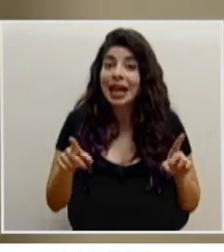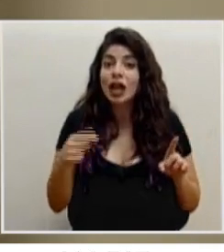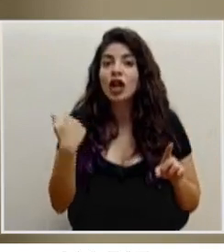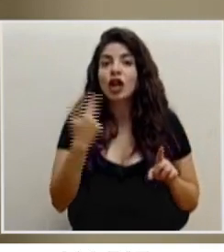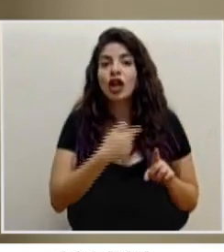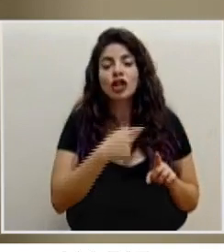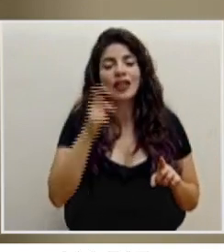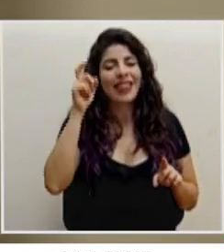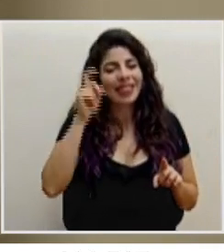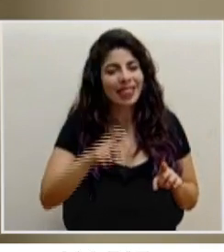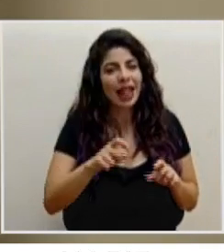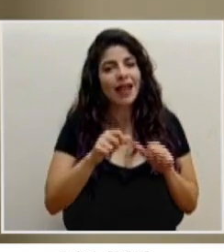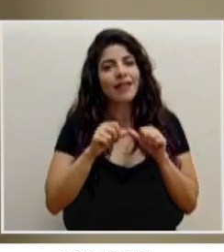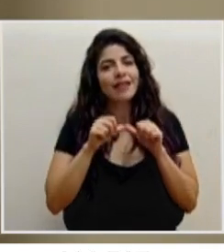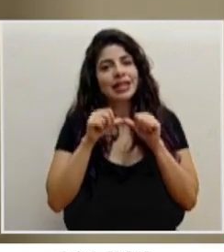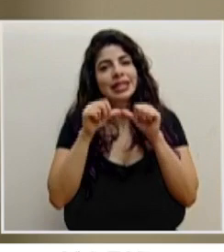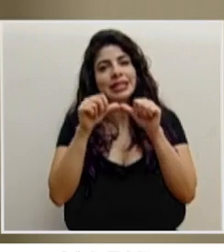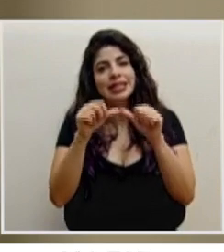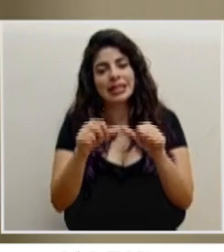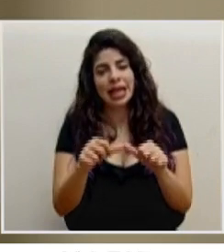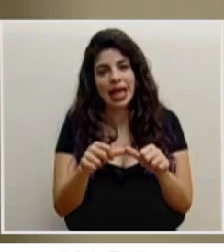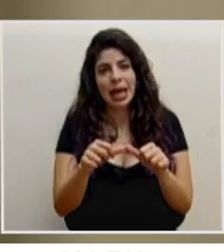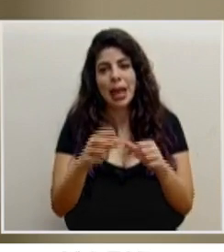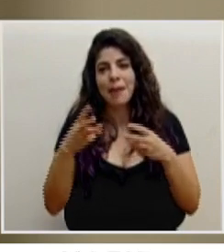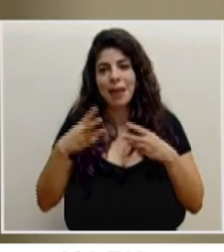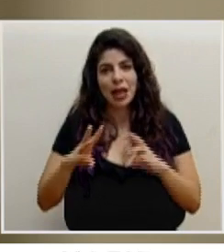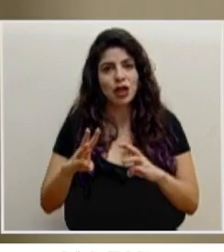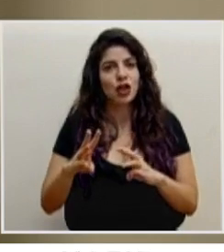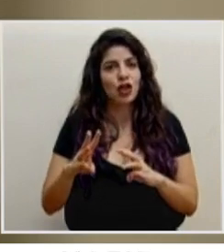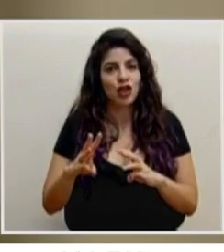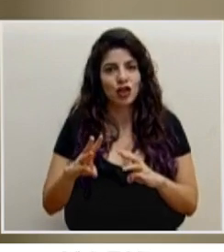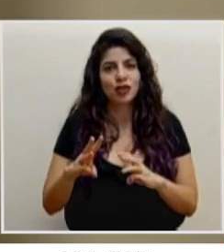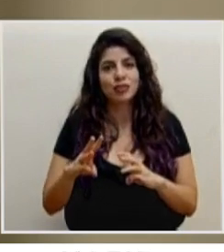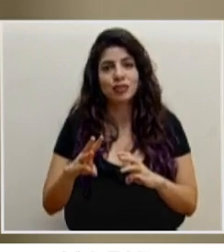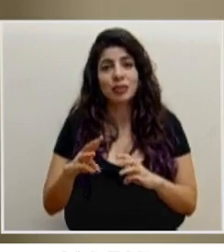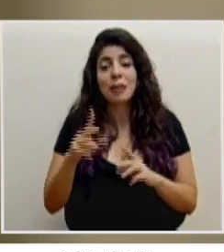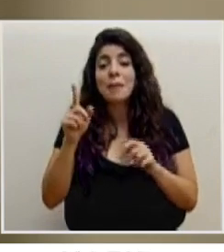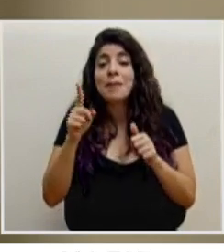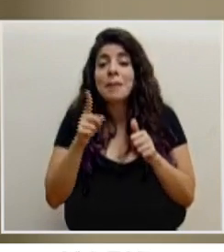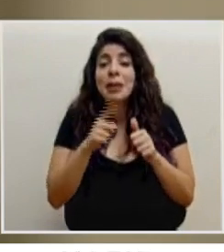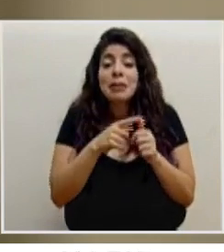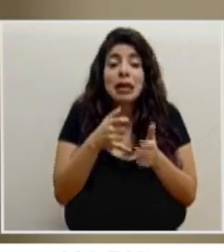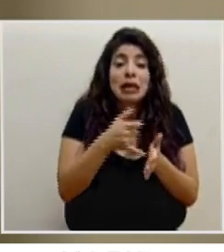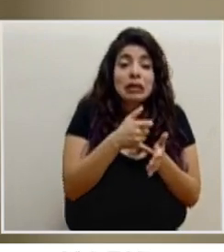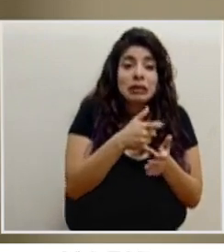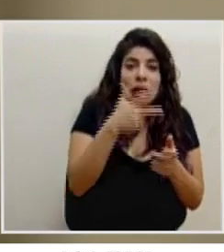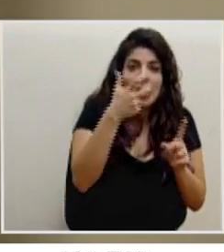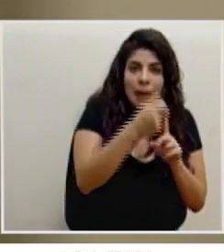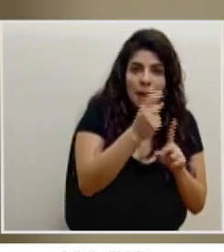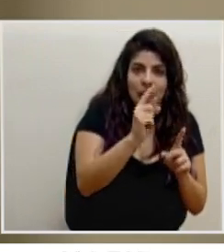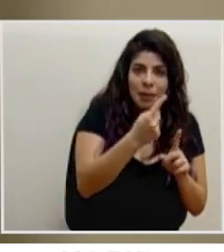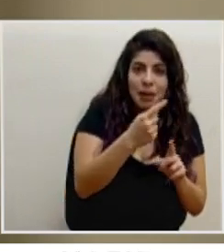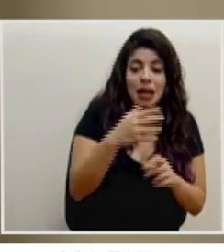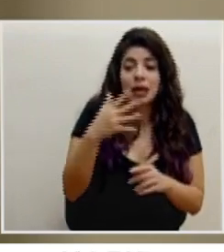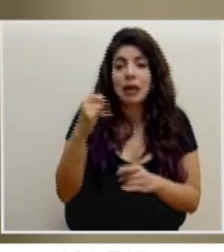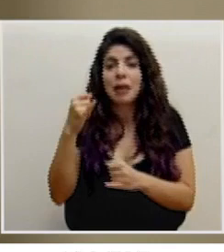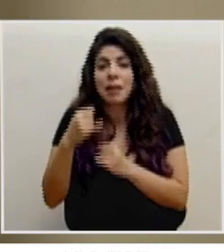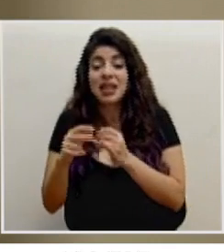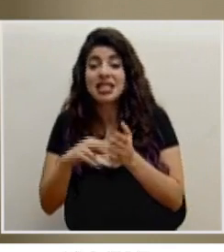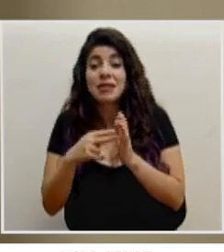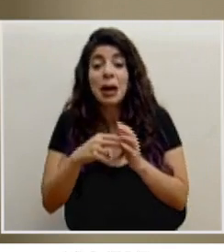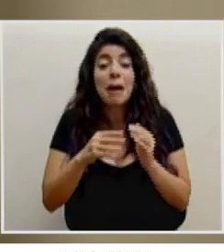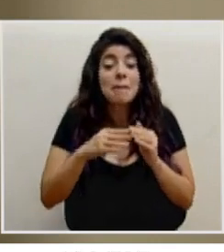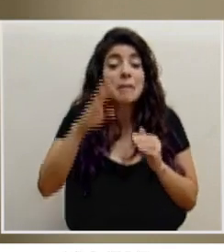que continuar con el mecanismo de ir de los más vulnerables a los menos vulnerables, en este caso las personas de mayor